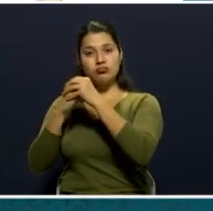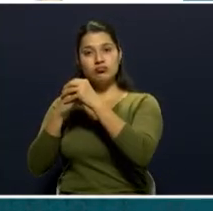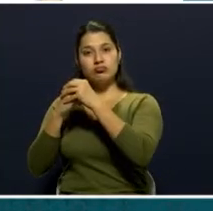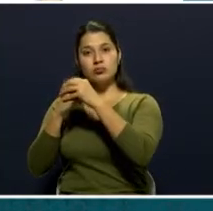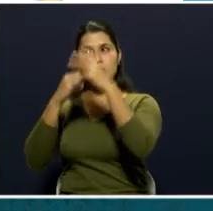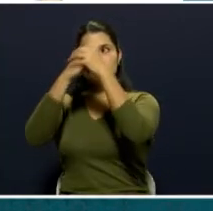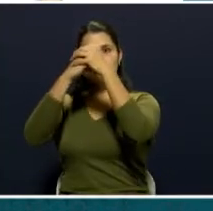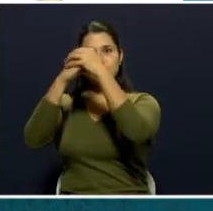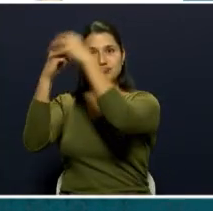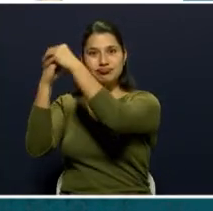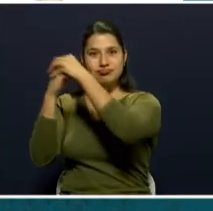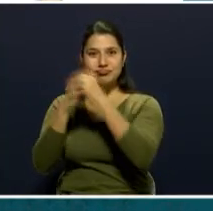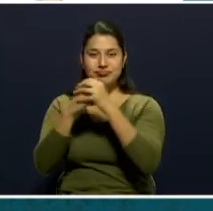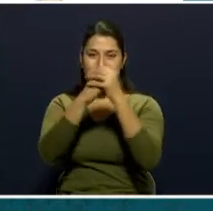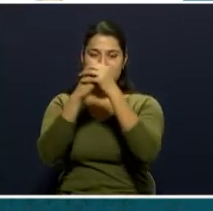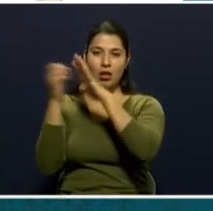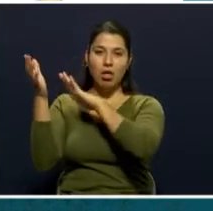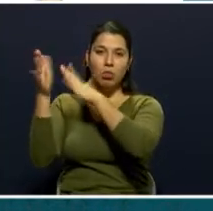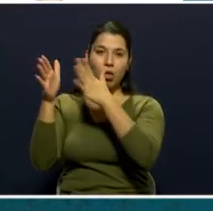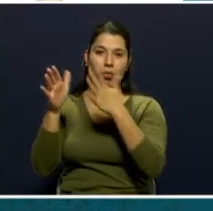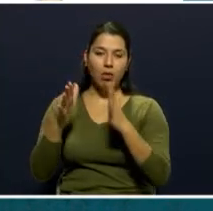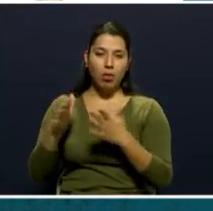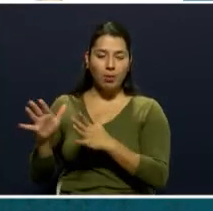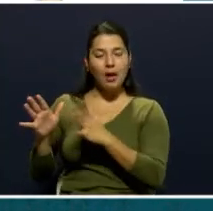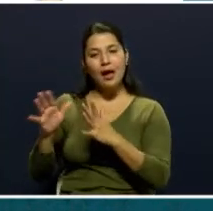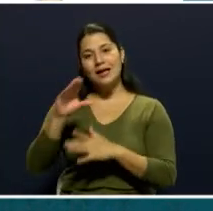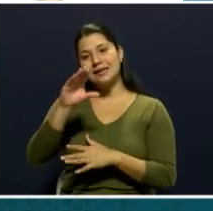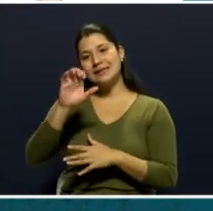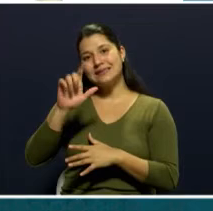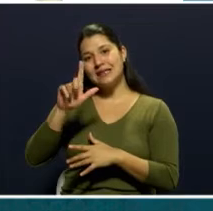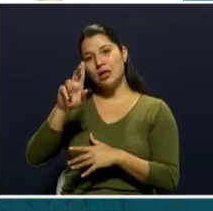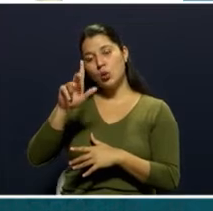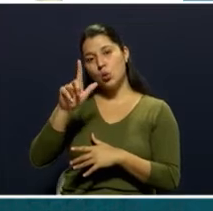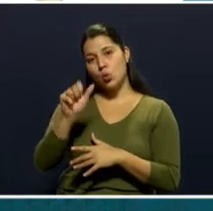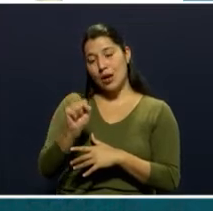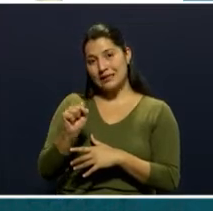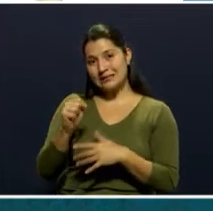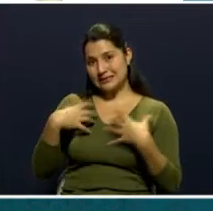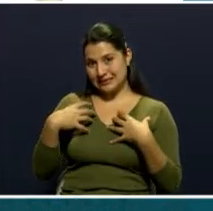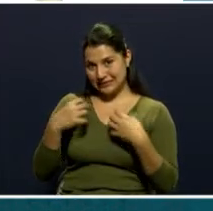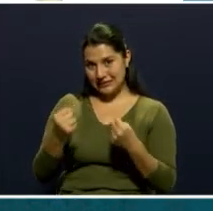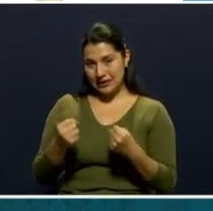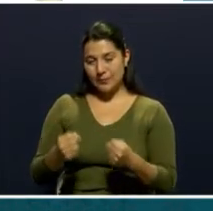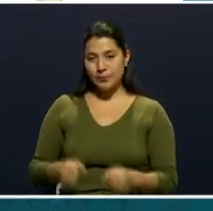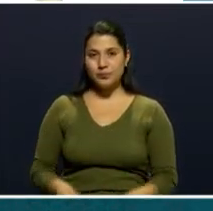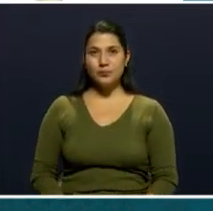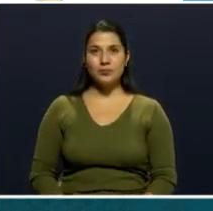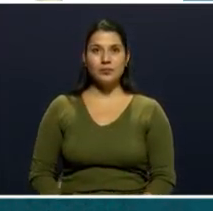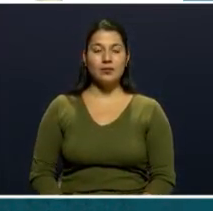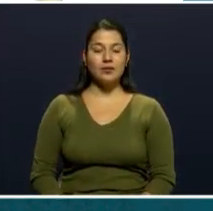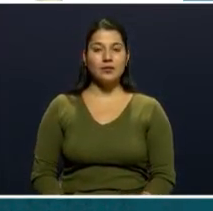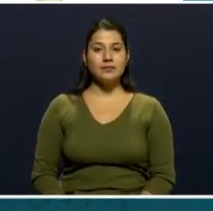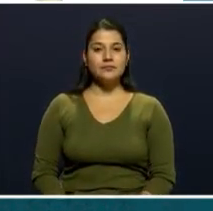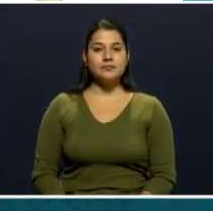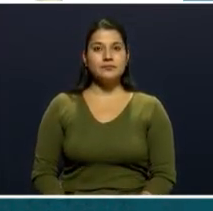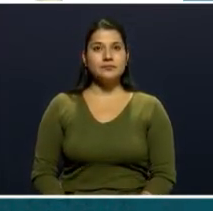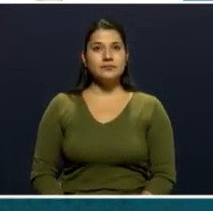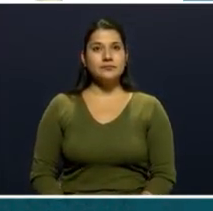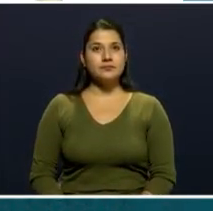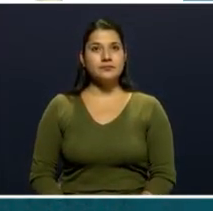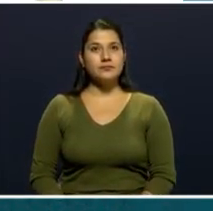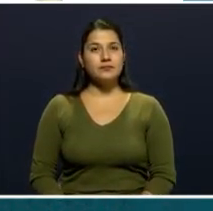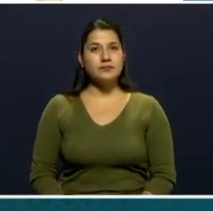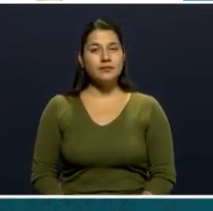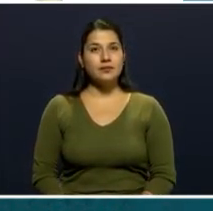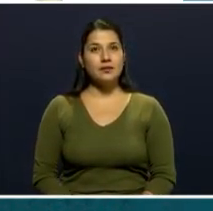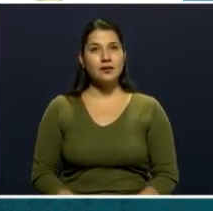donde entra. No sé si Osvaldo tiene algo más que agregar acerca de esto, que es el que más ha estudiado el tema. Positiva que está después de la que tenemos